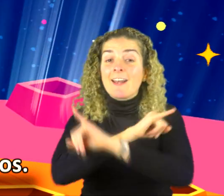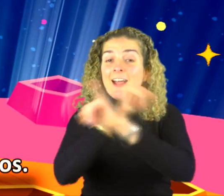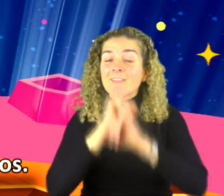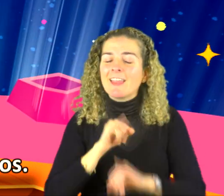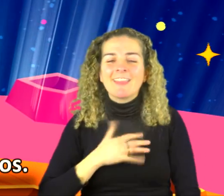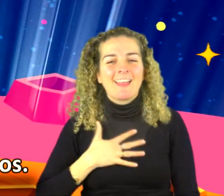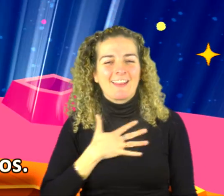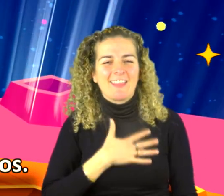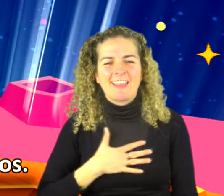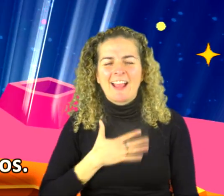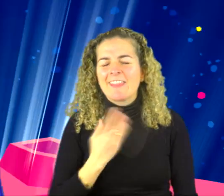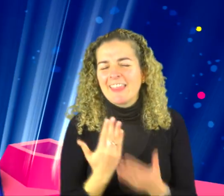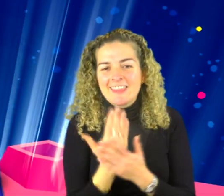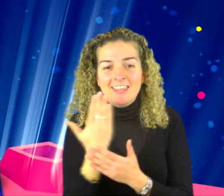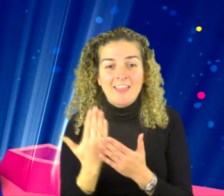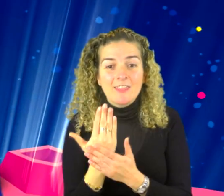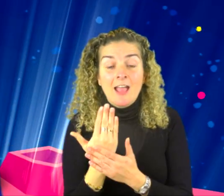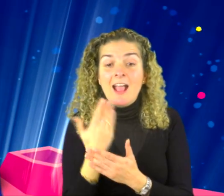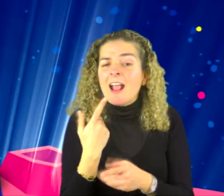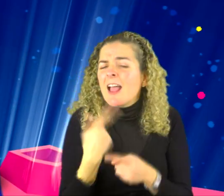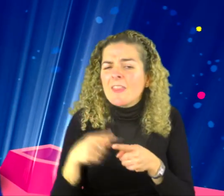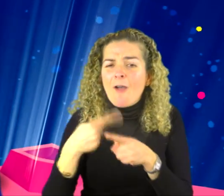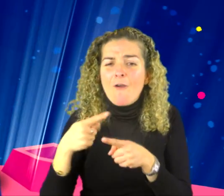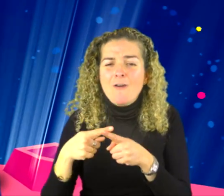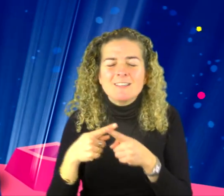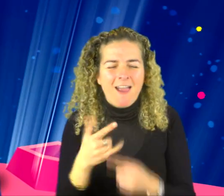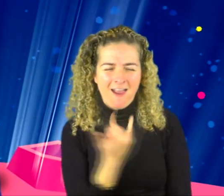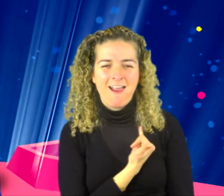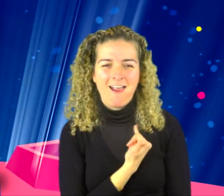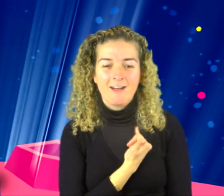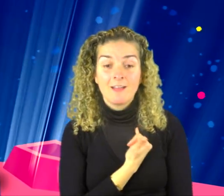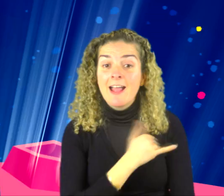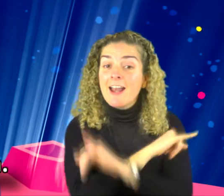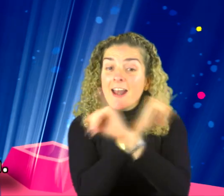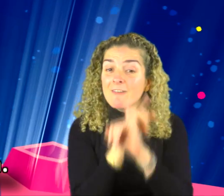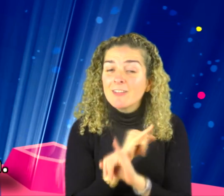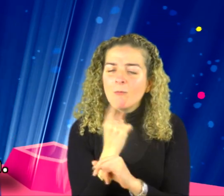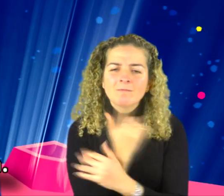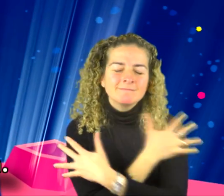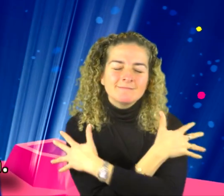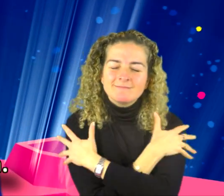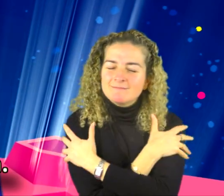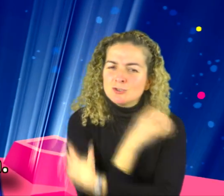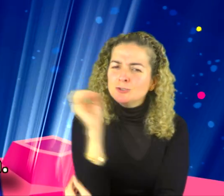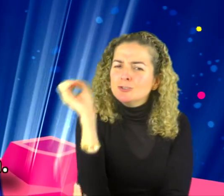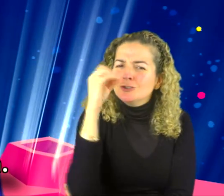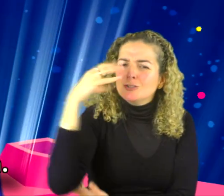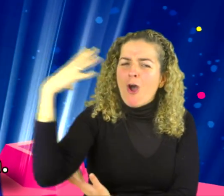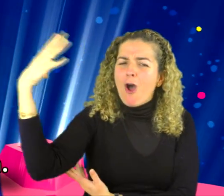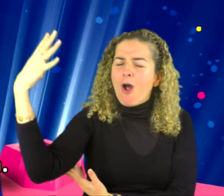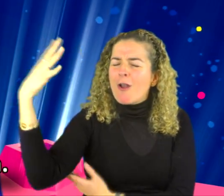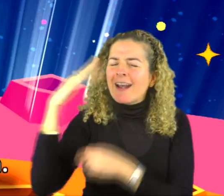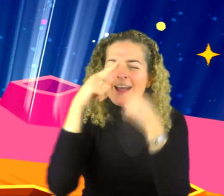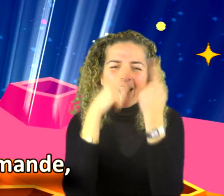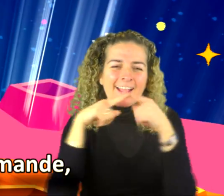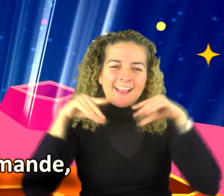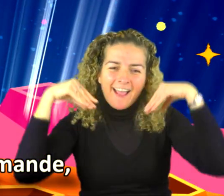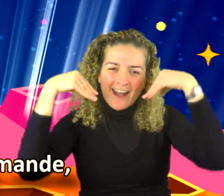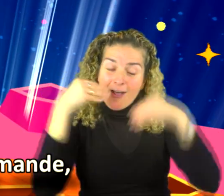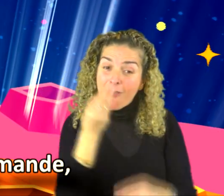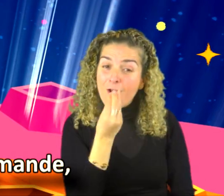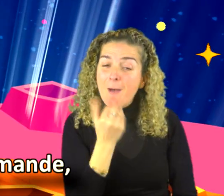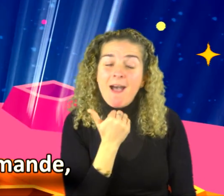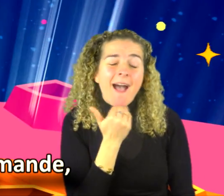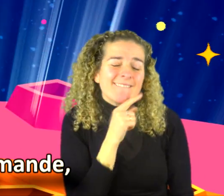por cada cosa que tenemos. La felicidad es el sol en la cara. Comer algo rico. Escuchar música. La